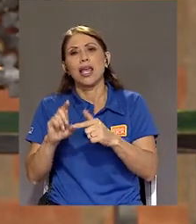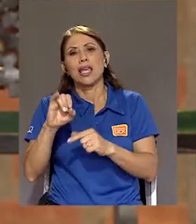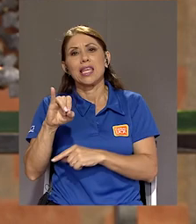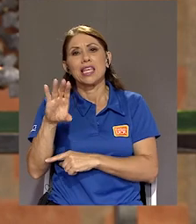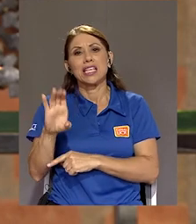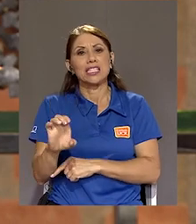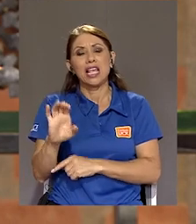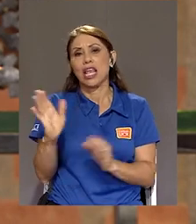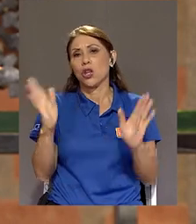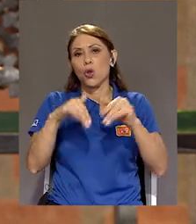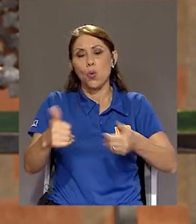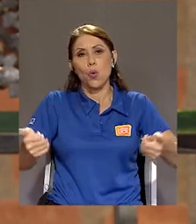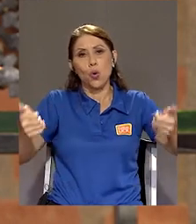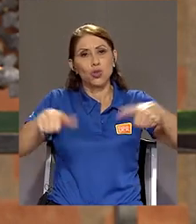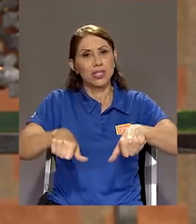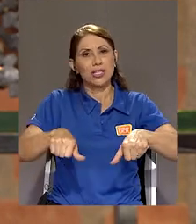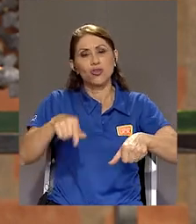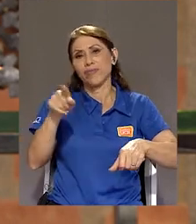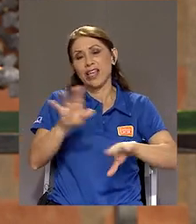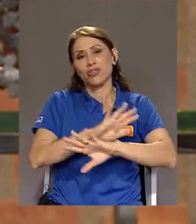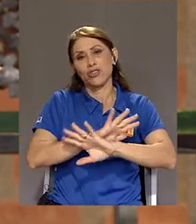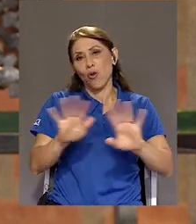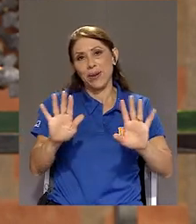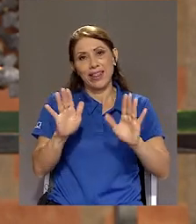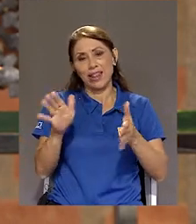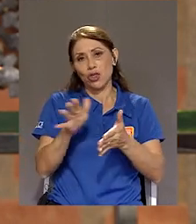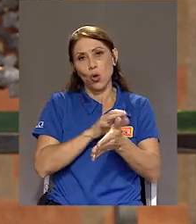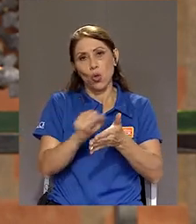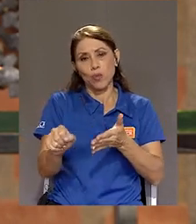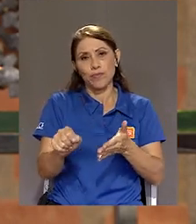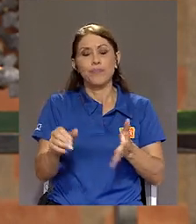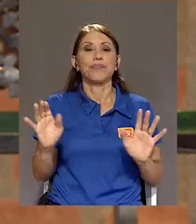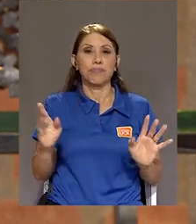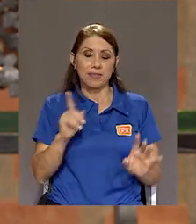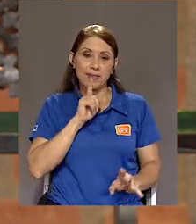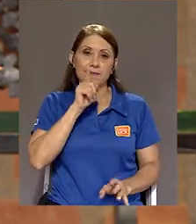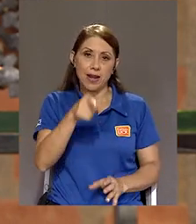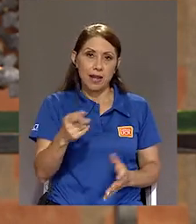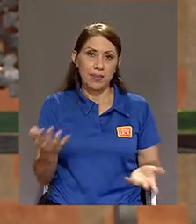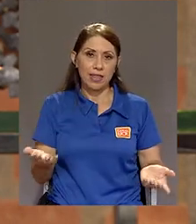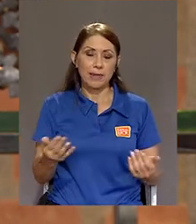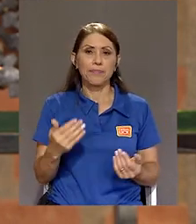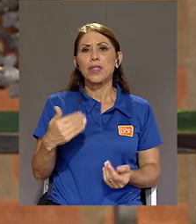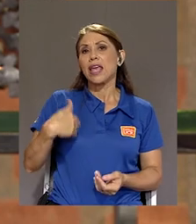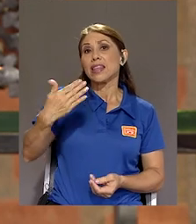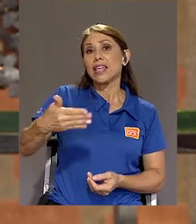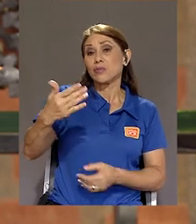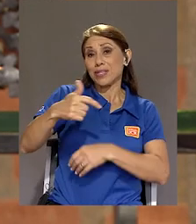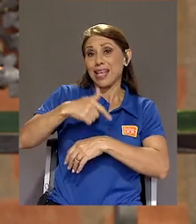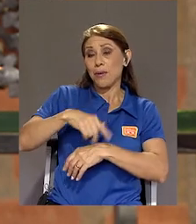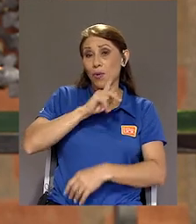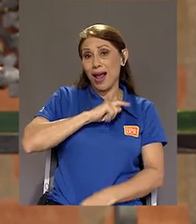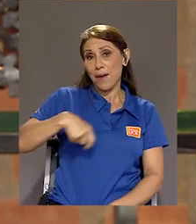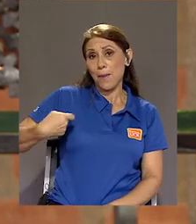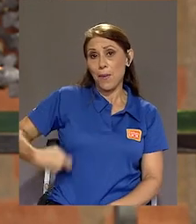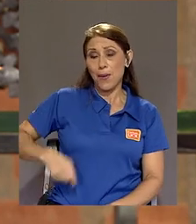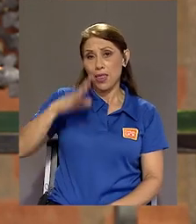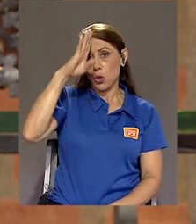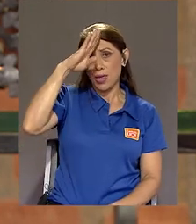todo, digámoslo así, francamente. Y después, en época de doña Laura